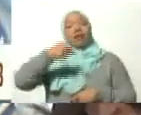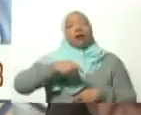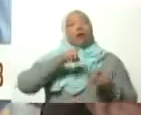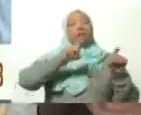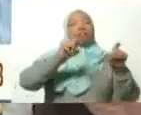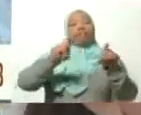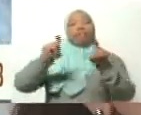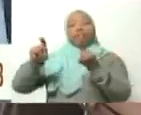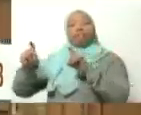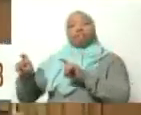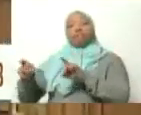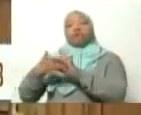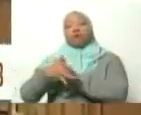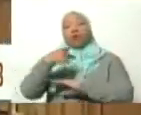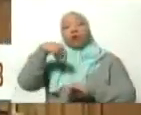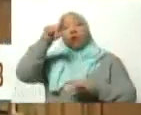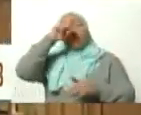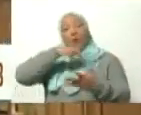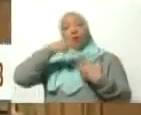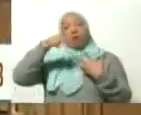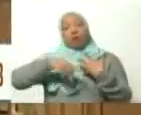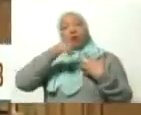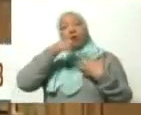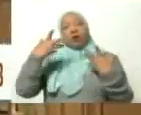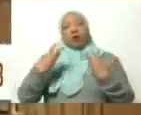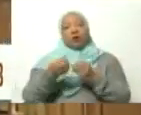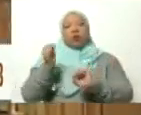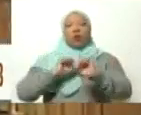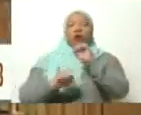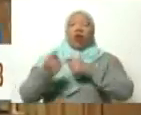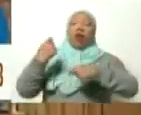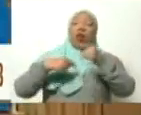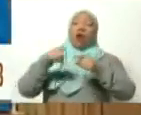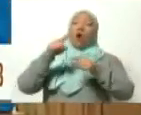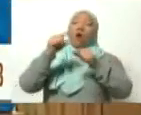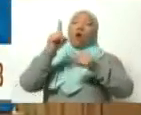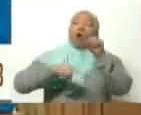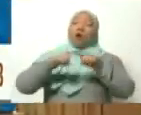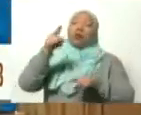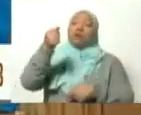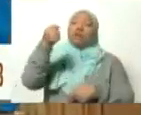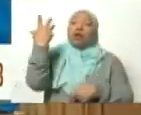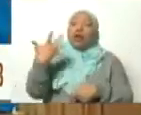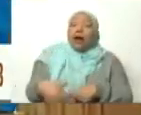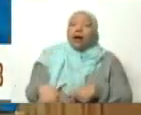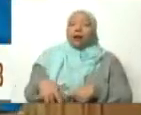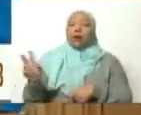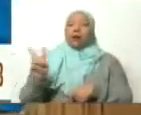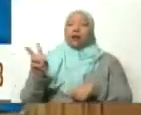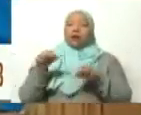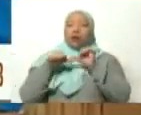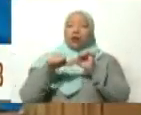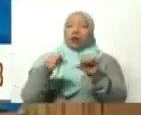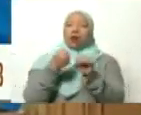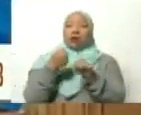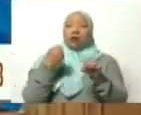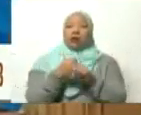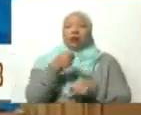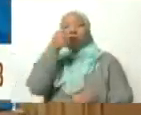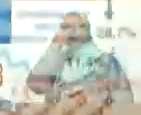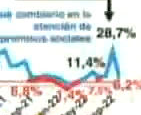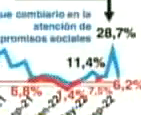de vista de programa contra la inflación. Y hoy Venezuela ha salido de la hiperinflación,